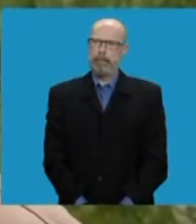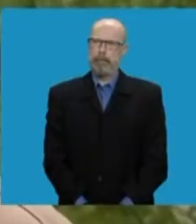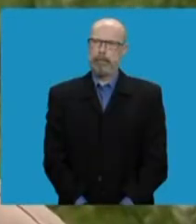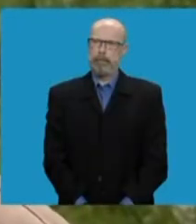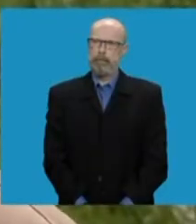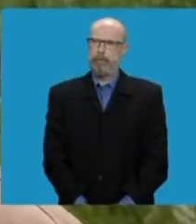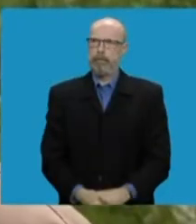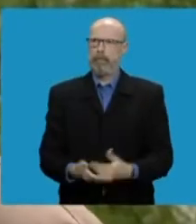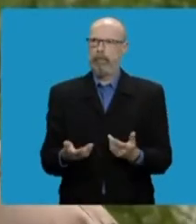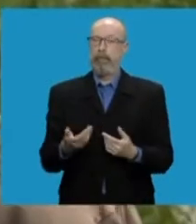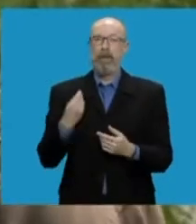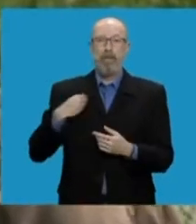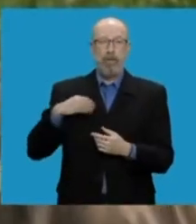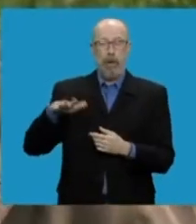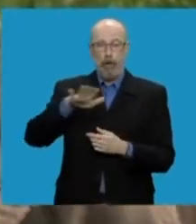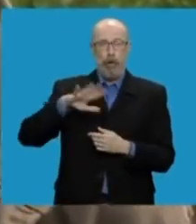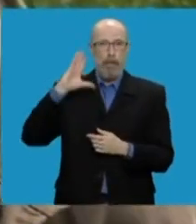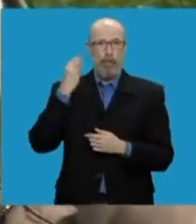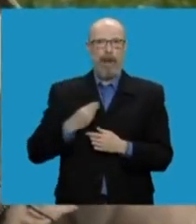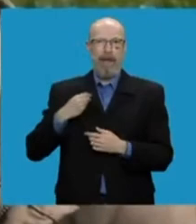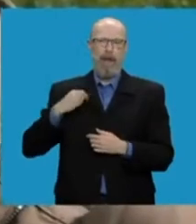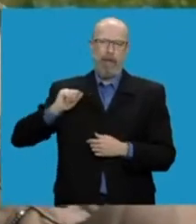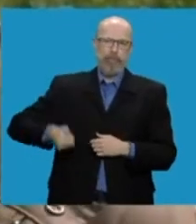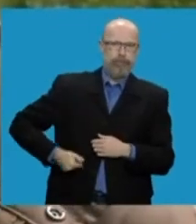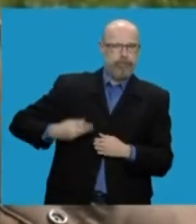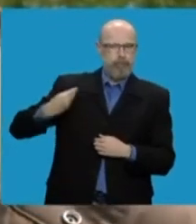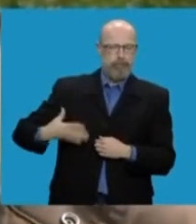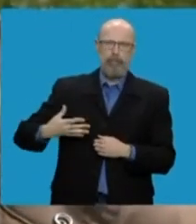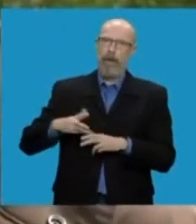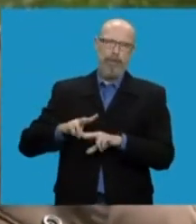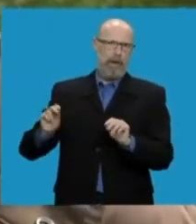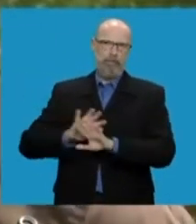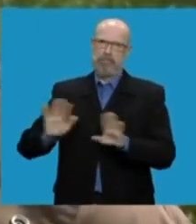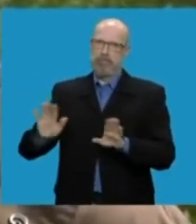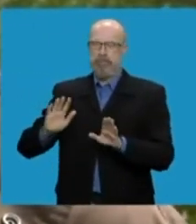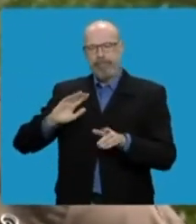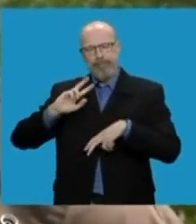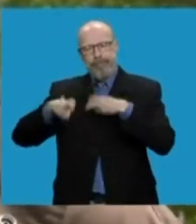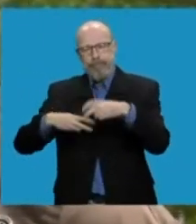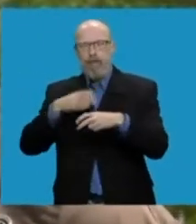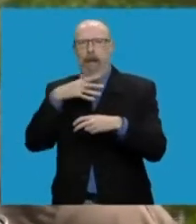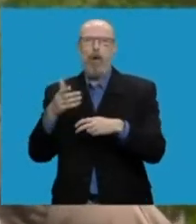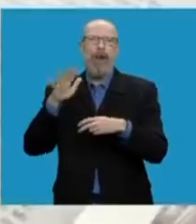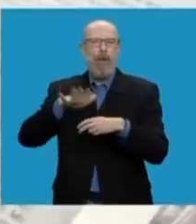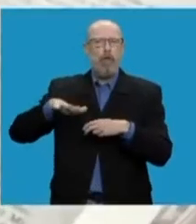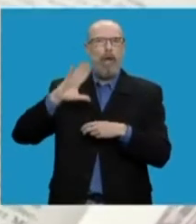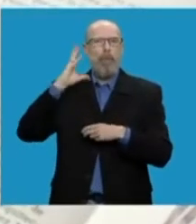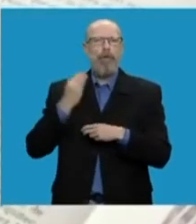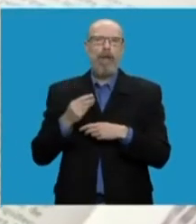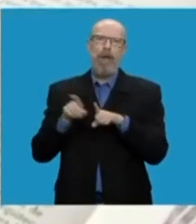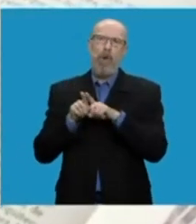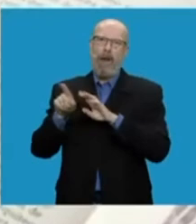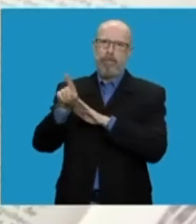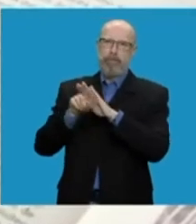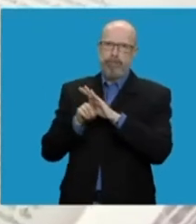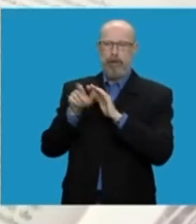Ya no estamos en la Ponferrada de la ciudad del dólar, sino en una Ponferrada, por desgracia, en retroceso, tanto en